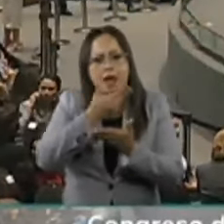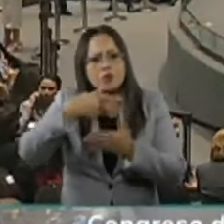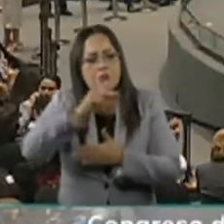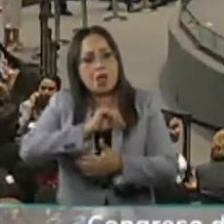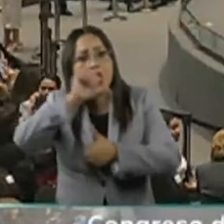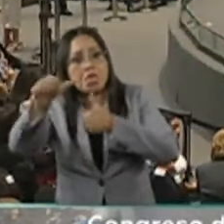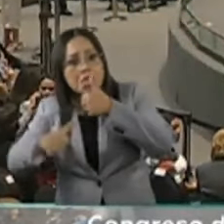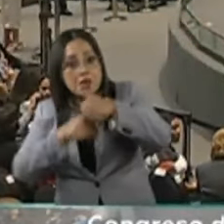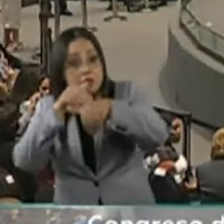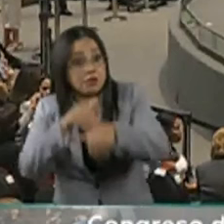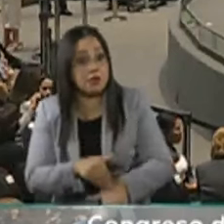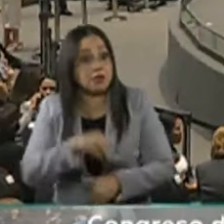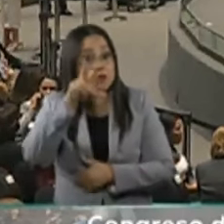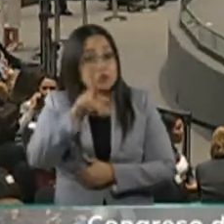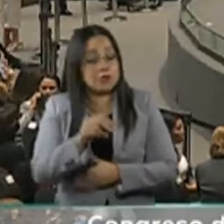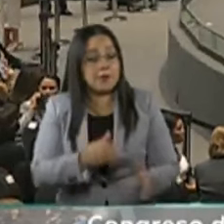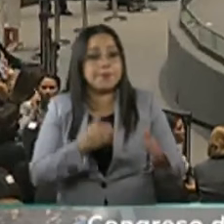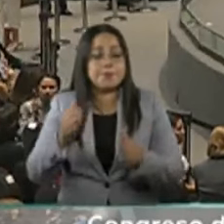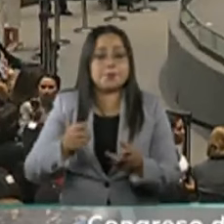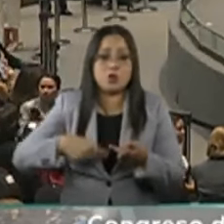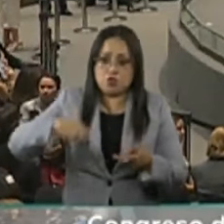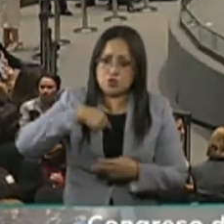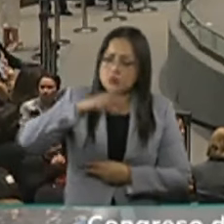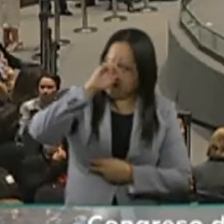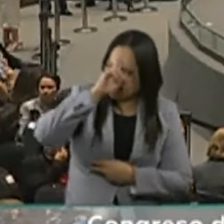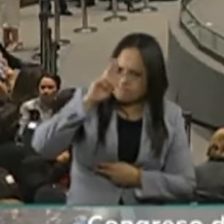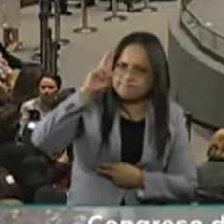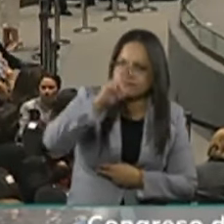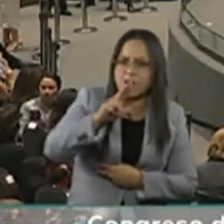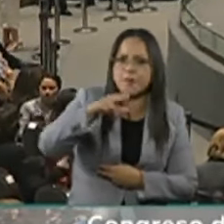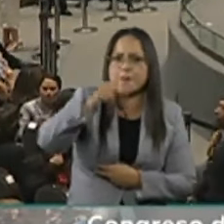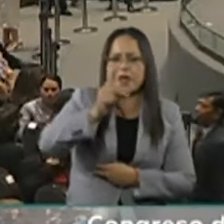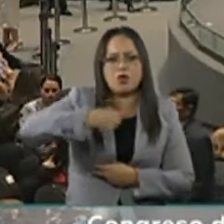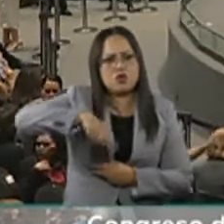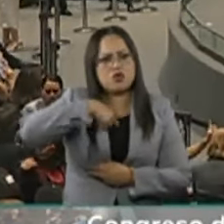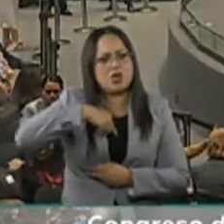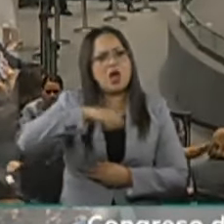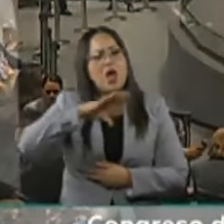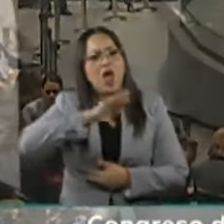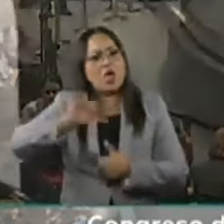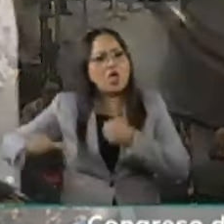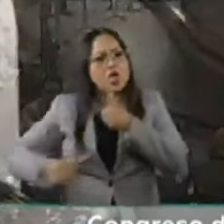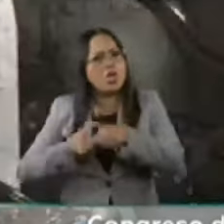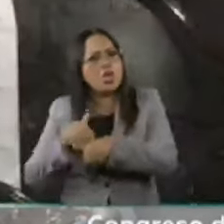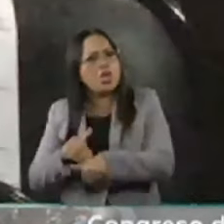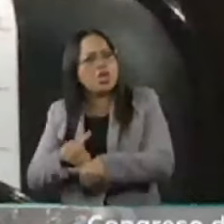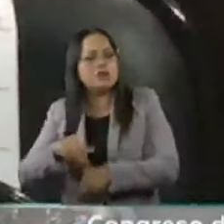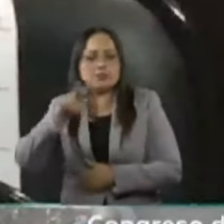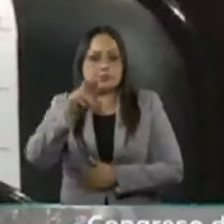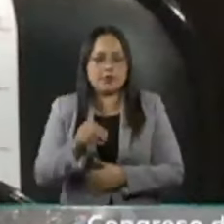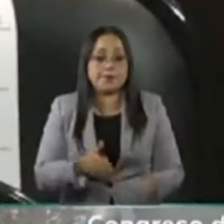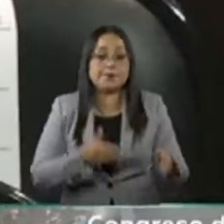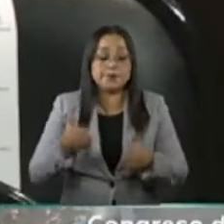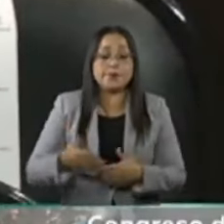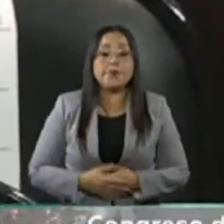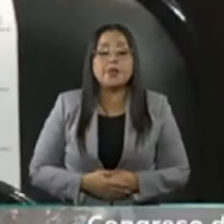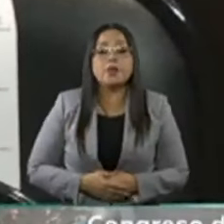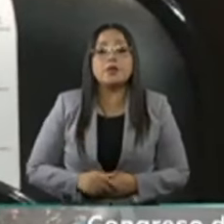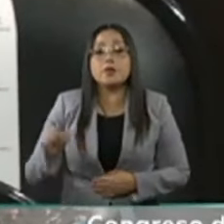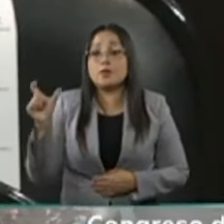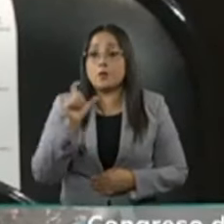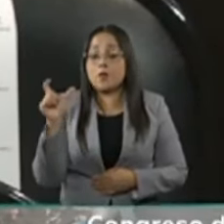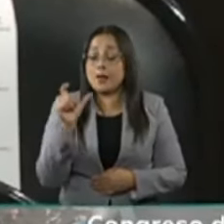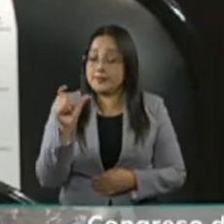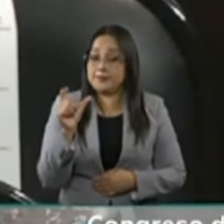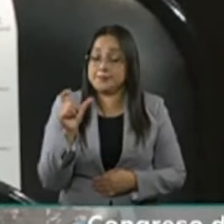sumisión. Encontrará respeto, mas nunca sometimiento. Seguiremos impulsando durante esta